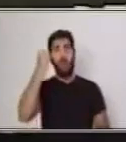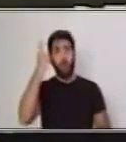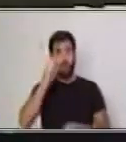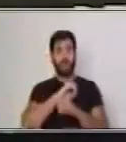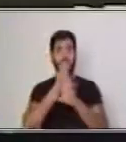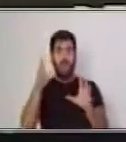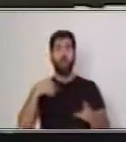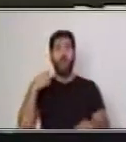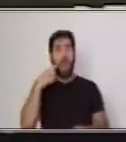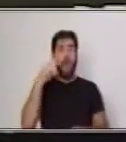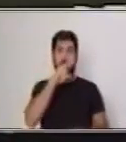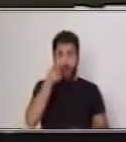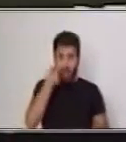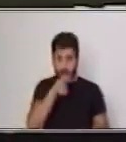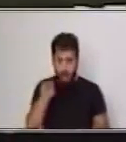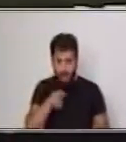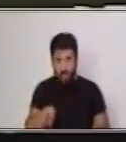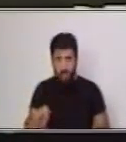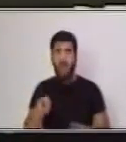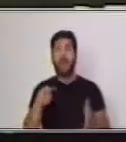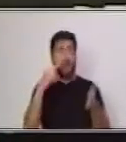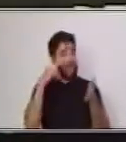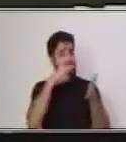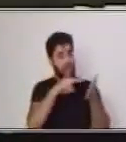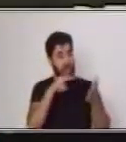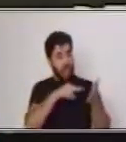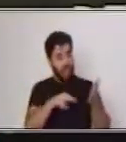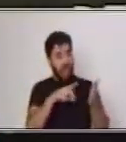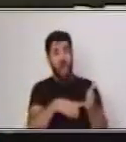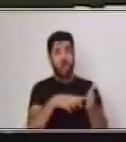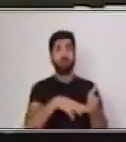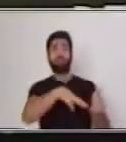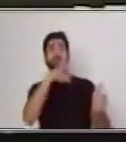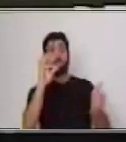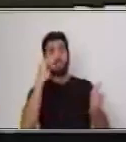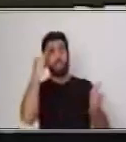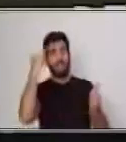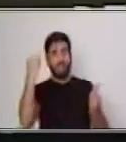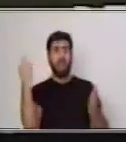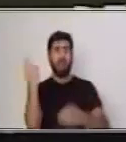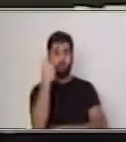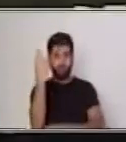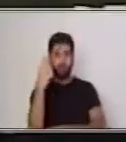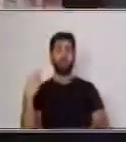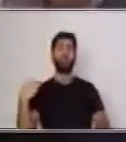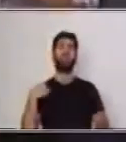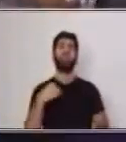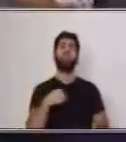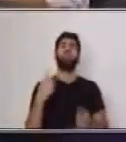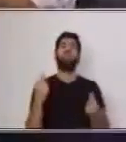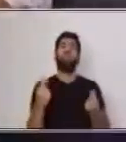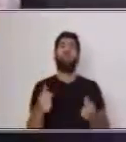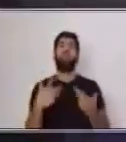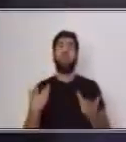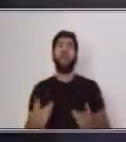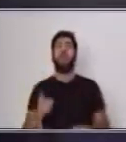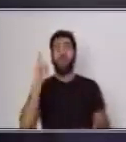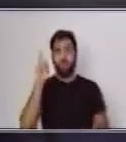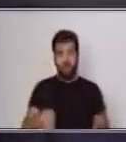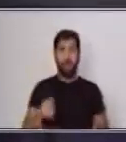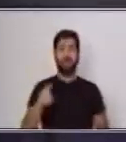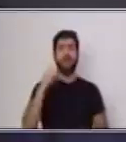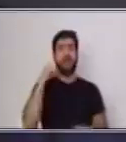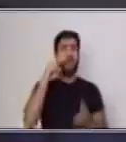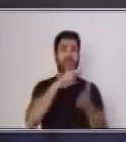ubicar la idea principal. Para ubicar la idea principal es bien fácil. Lo primero que tenemos que hacer es leer el texto completo.